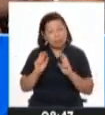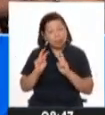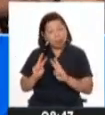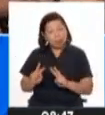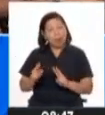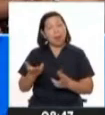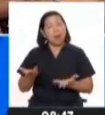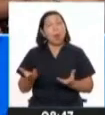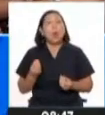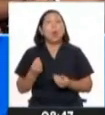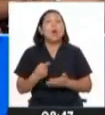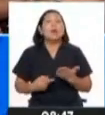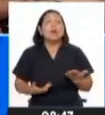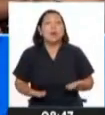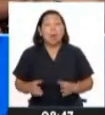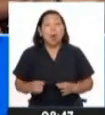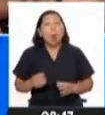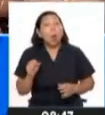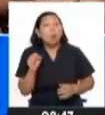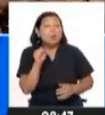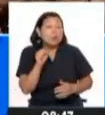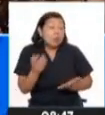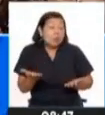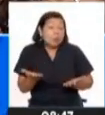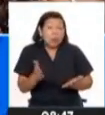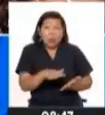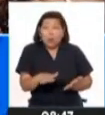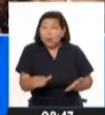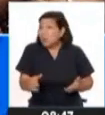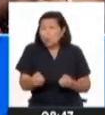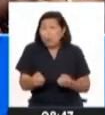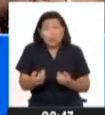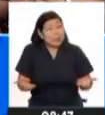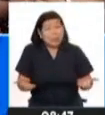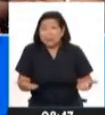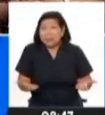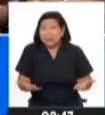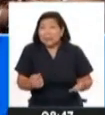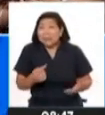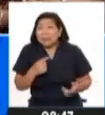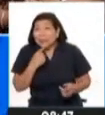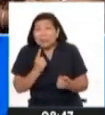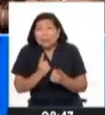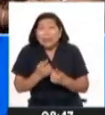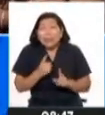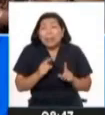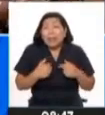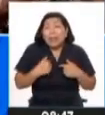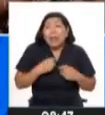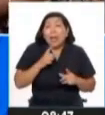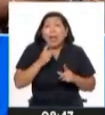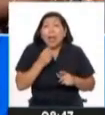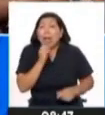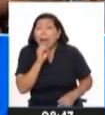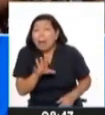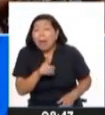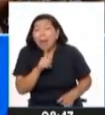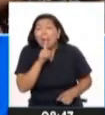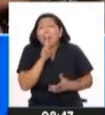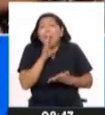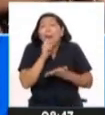tener en cuenta pues que los niños muchas veces no tienen este medio directo de expresión, por lo